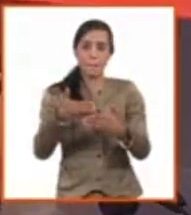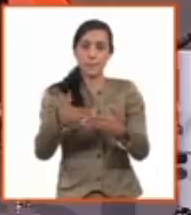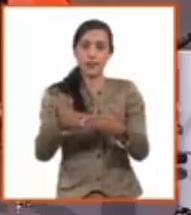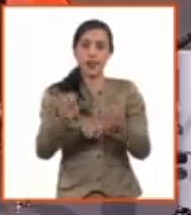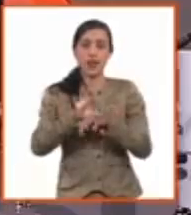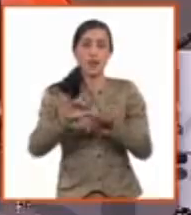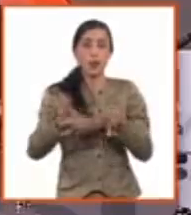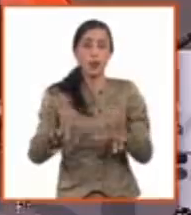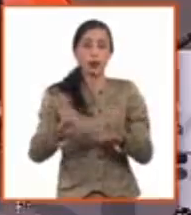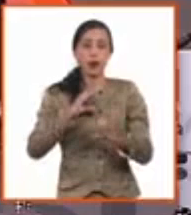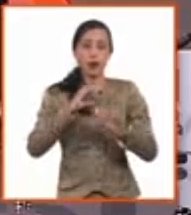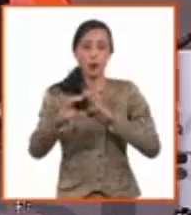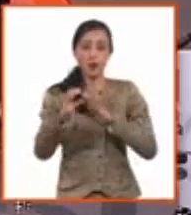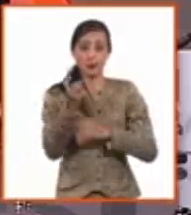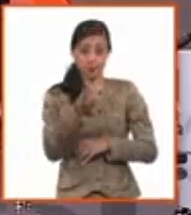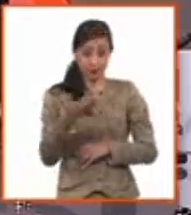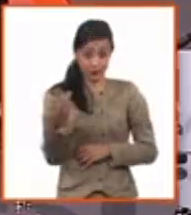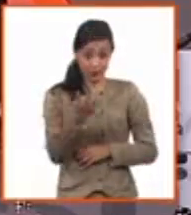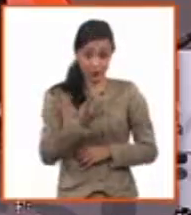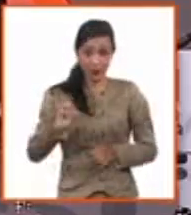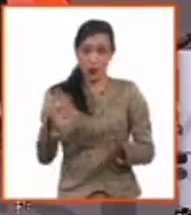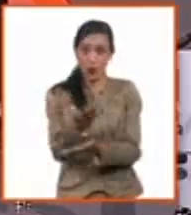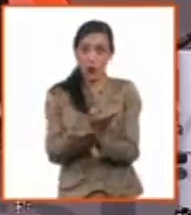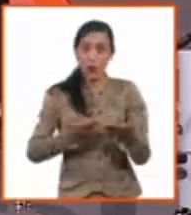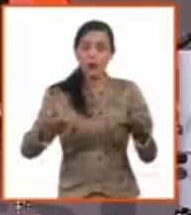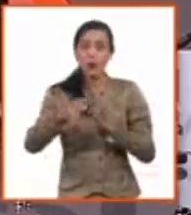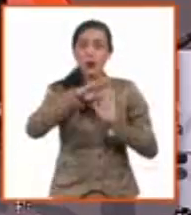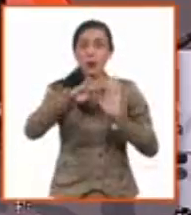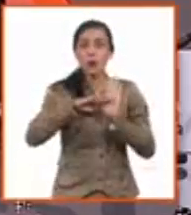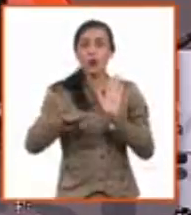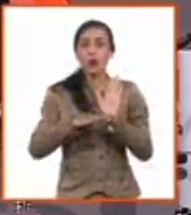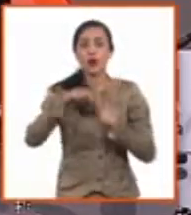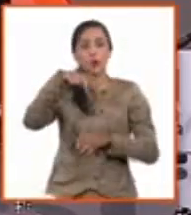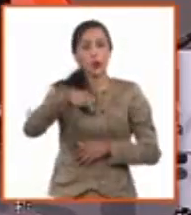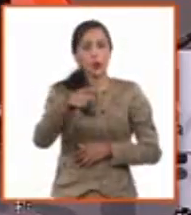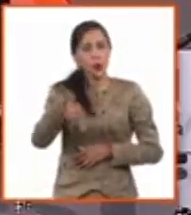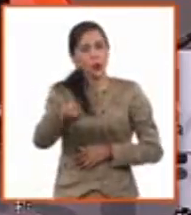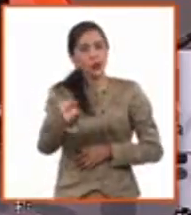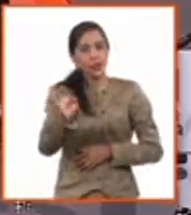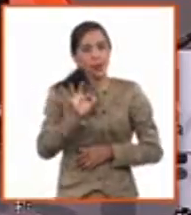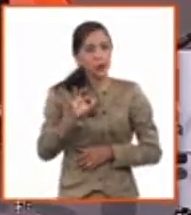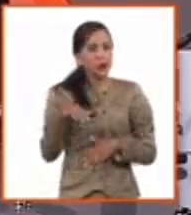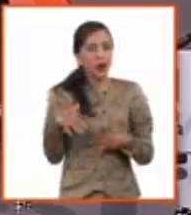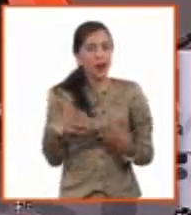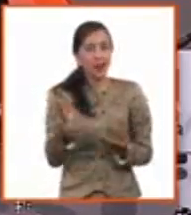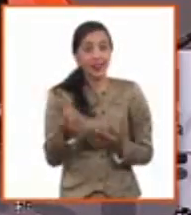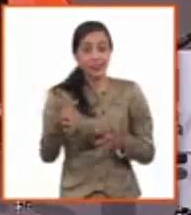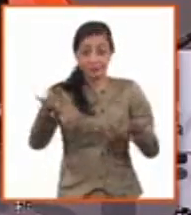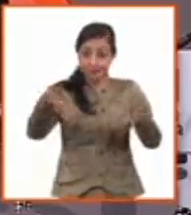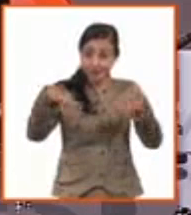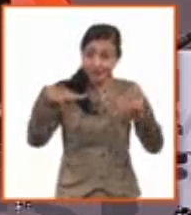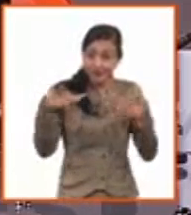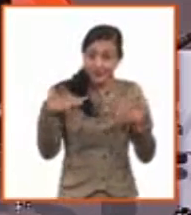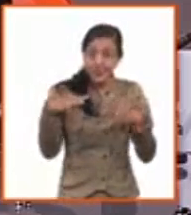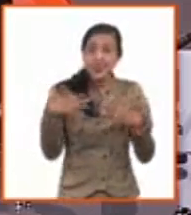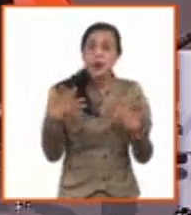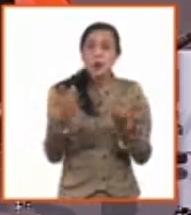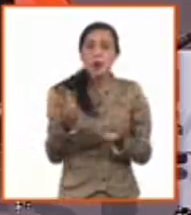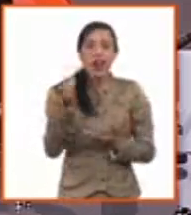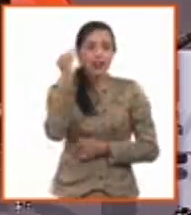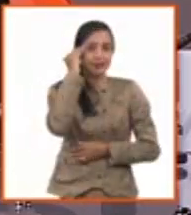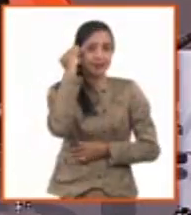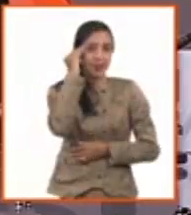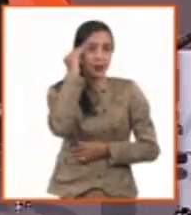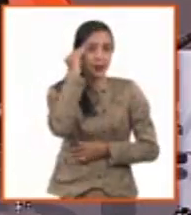informática y comunicaciones con ellos estaremos compartiendo nuestro programa de hoy a ustedes los invito a que nos acompañen para que se